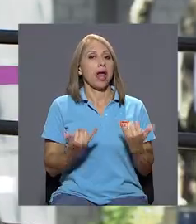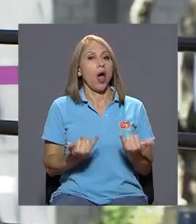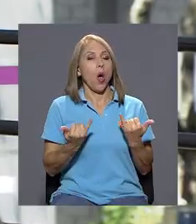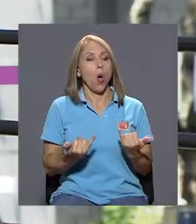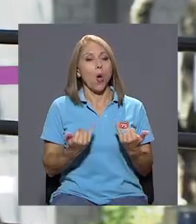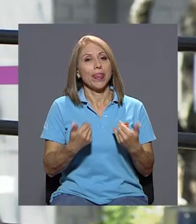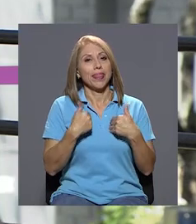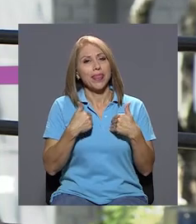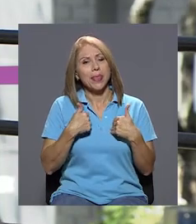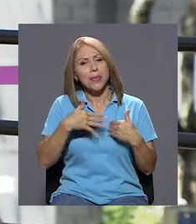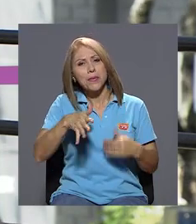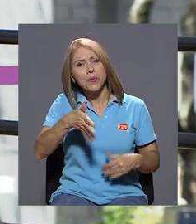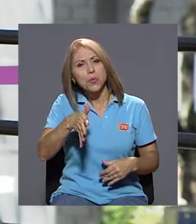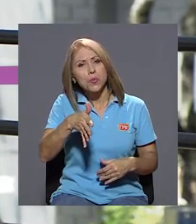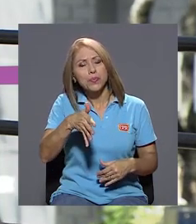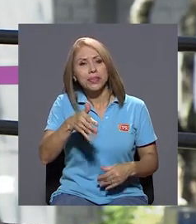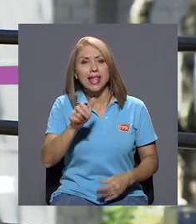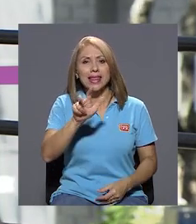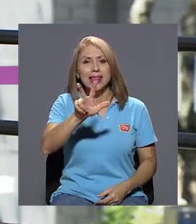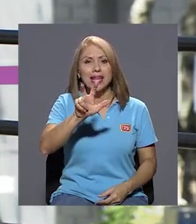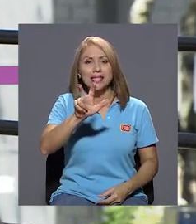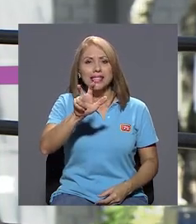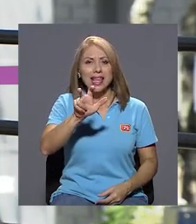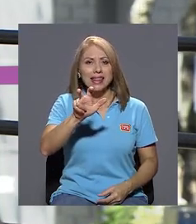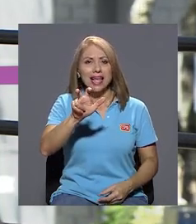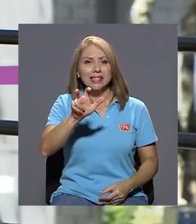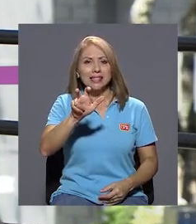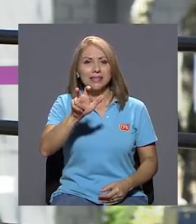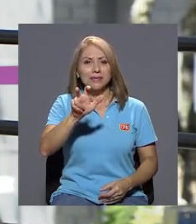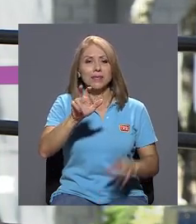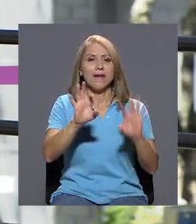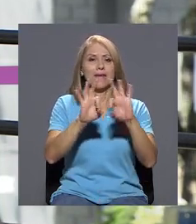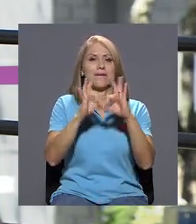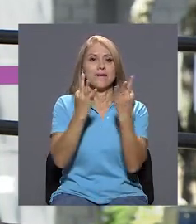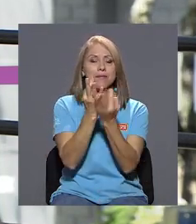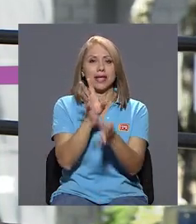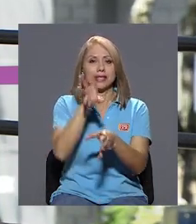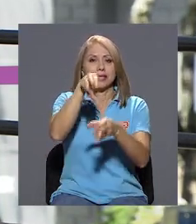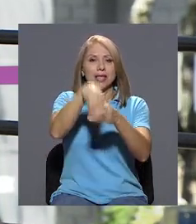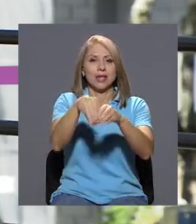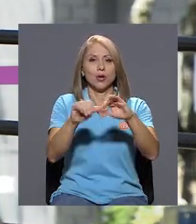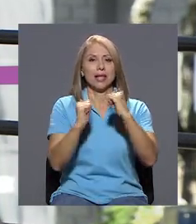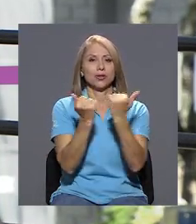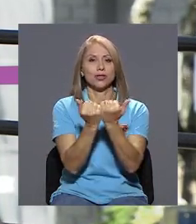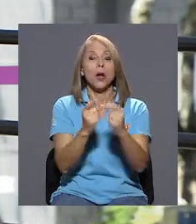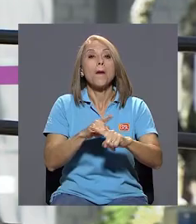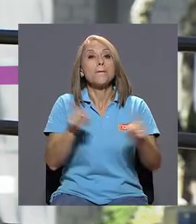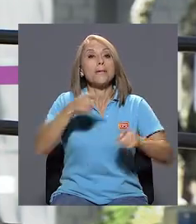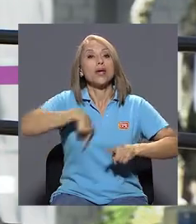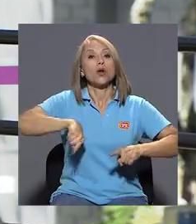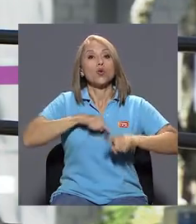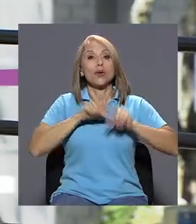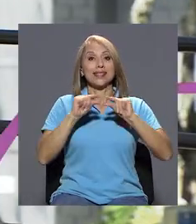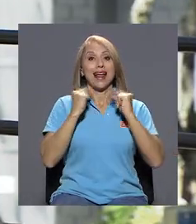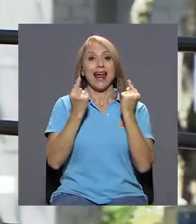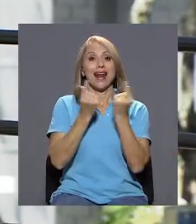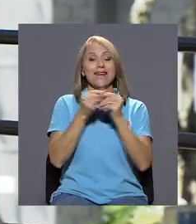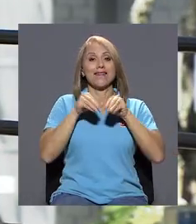Ok, actualmente tenemos alrededor de unas 300 dentro de la asociación, pero nuestra red,